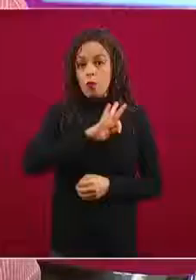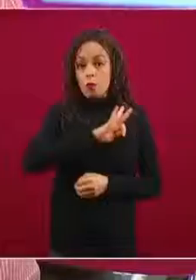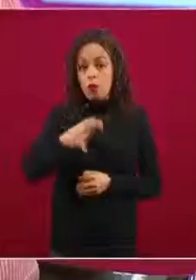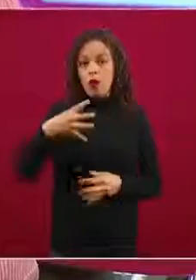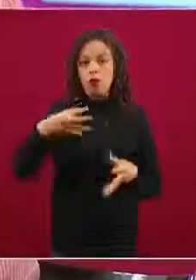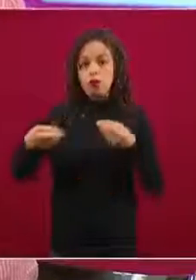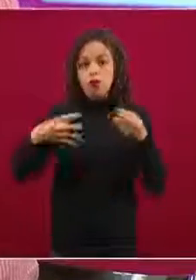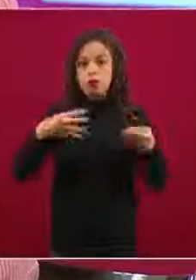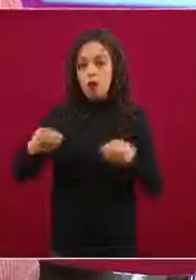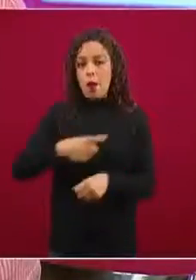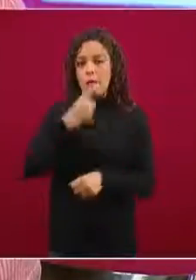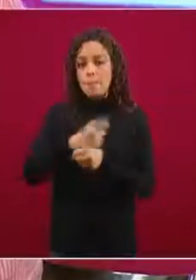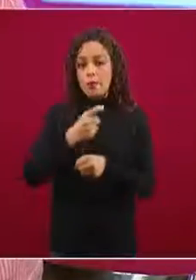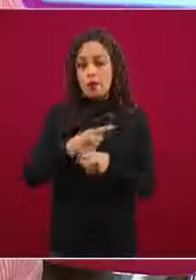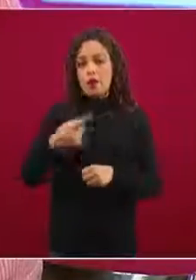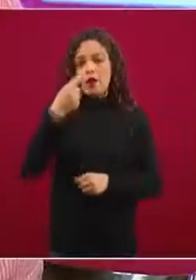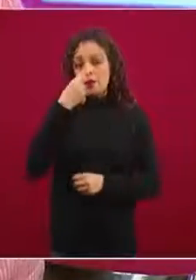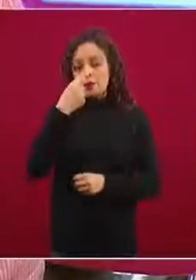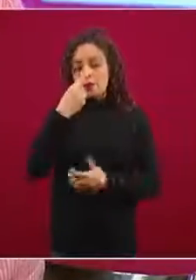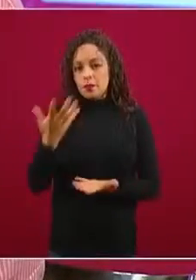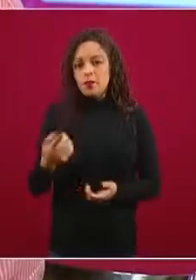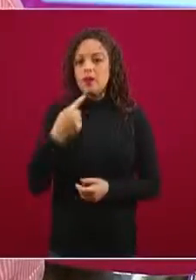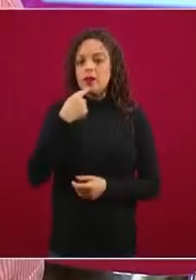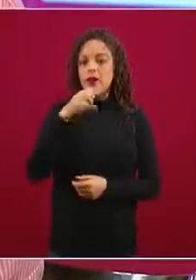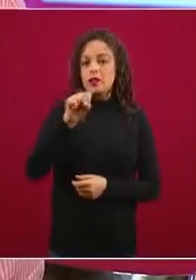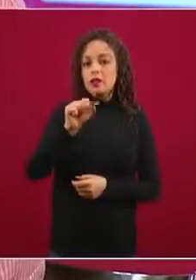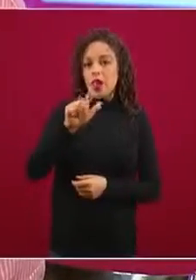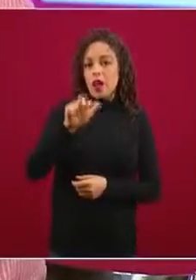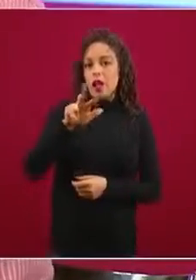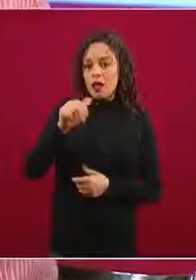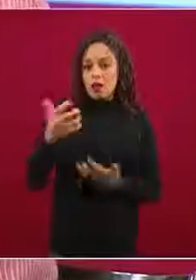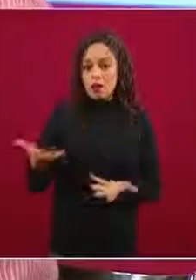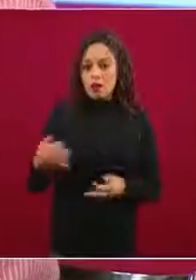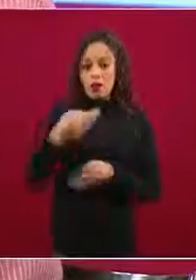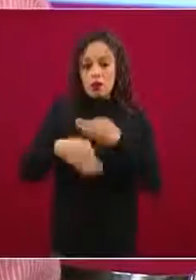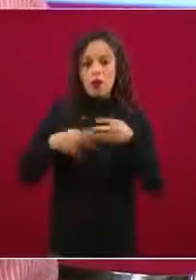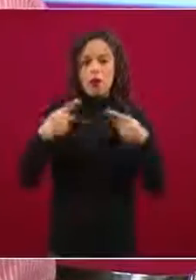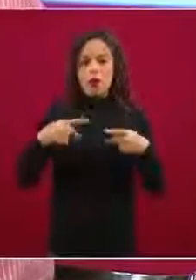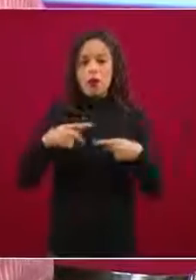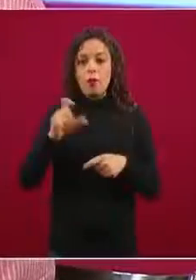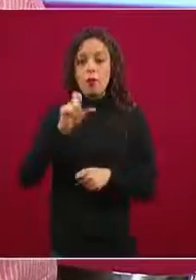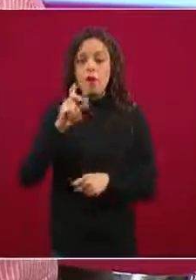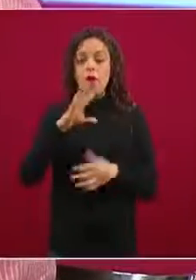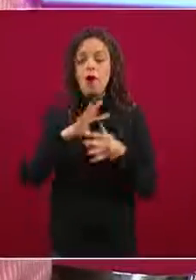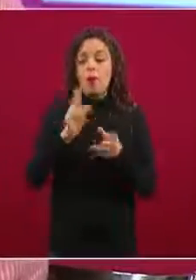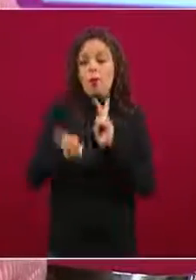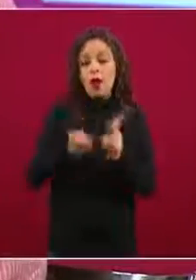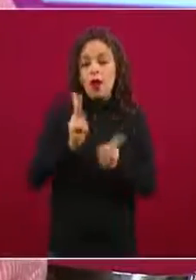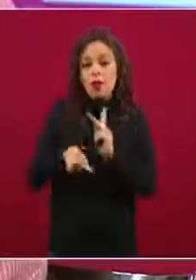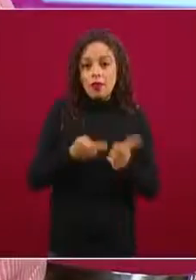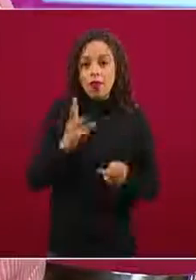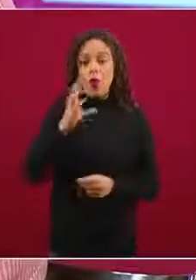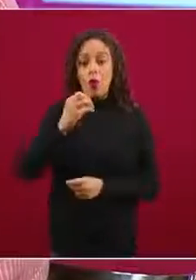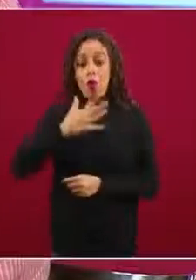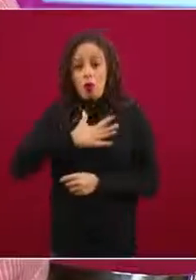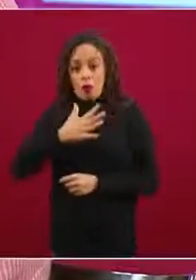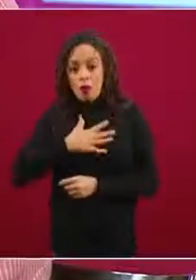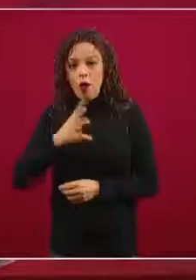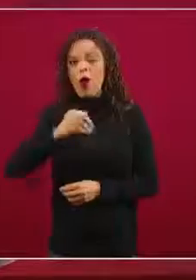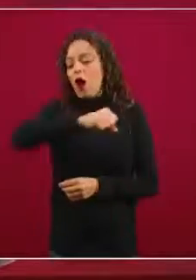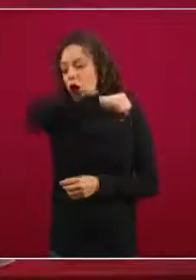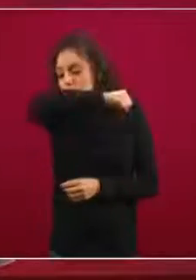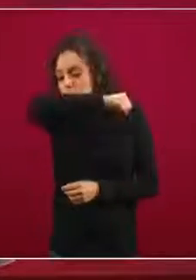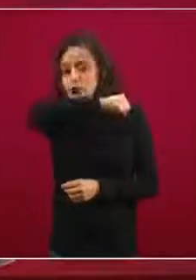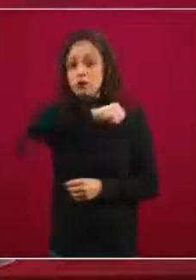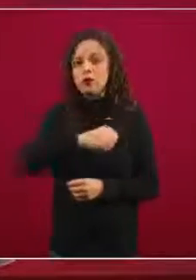respiratoria, es decir, la saliva, las secreciones respiratorias que todas y todos proyectamos al hablar, al toser, al estornudar,